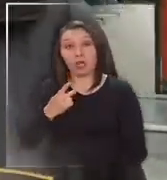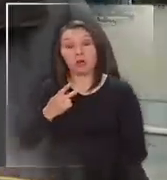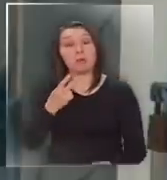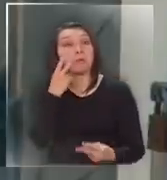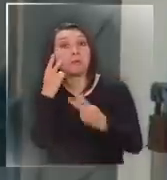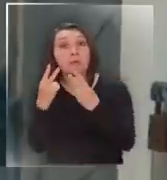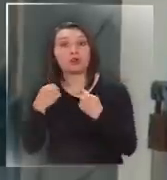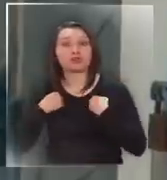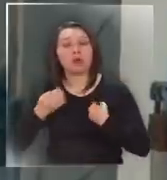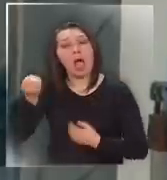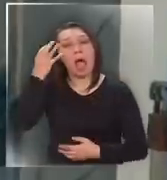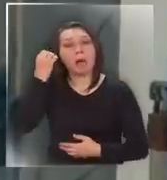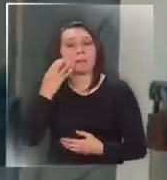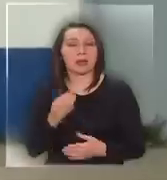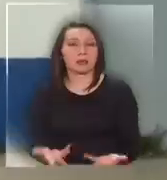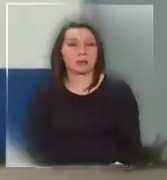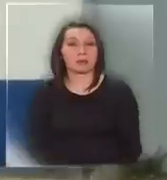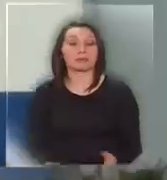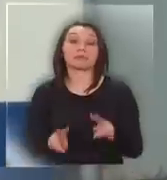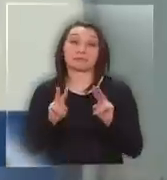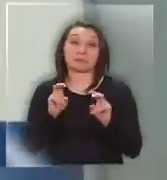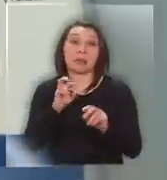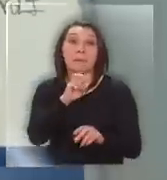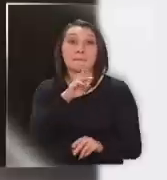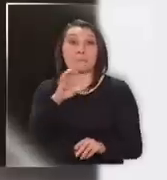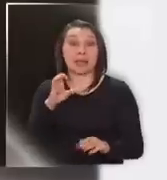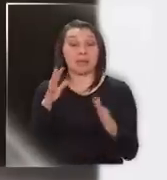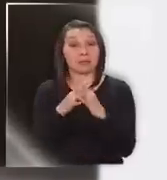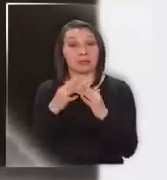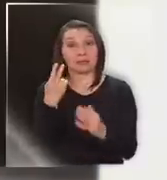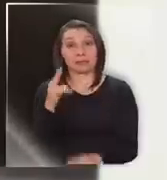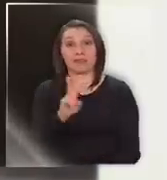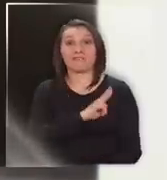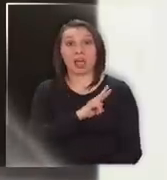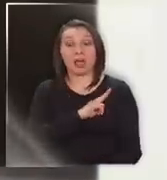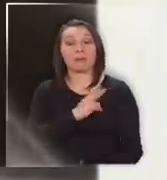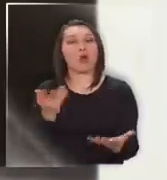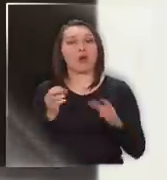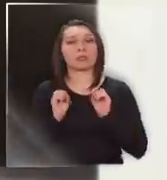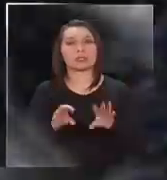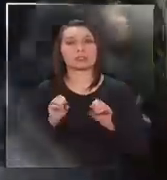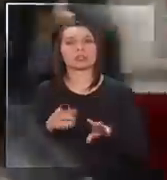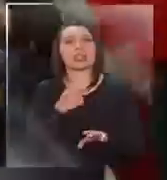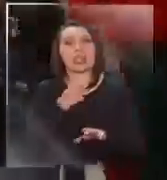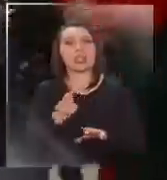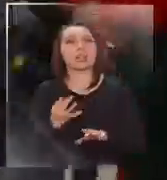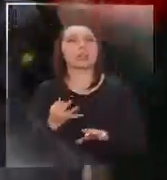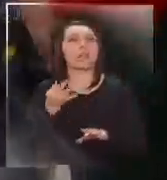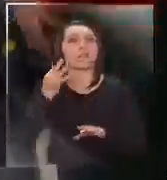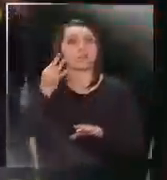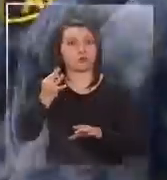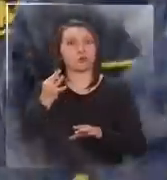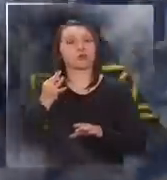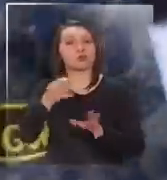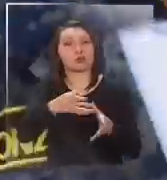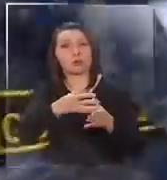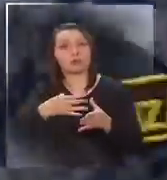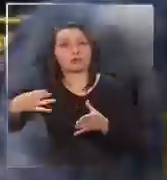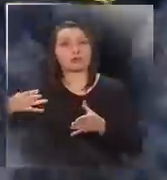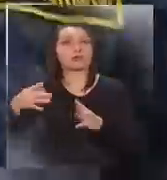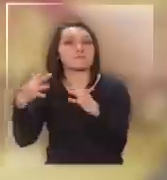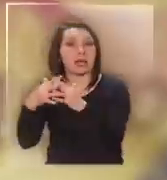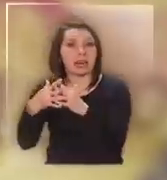aprendo. En el caso del premilitar de Valparaíso, centra su formación en preparar a los jóvenes hacia la rama